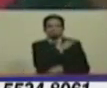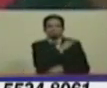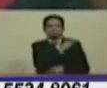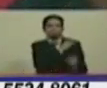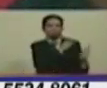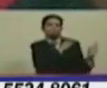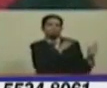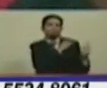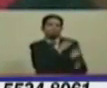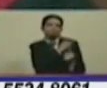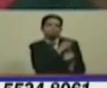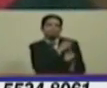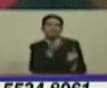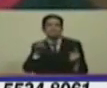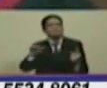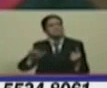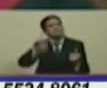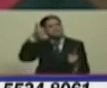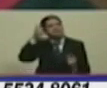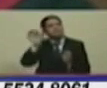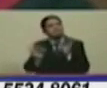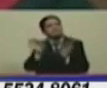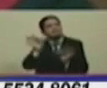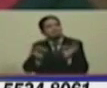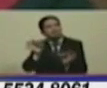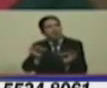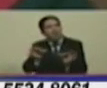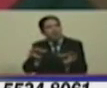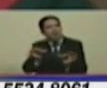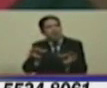a este alto tribunal de la República,